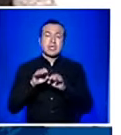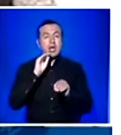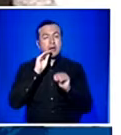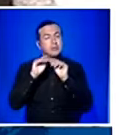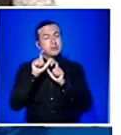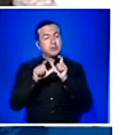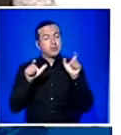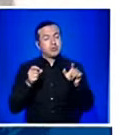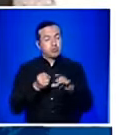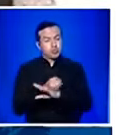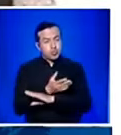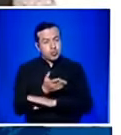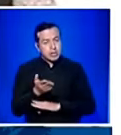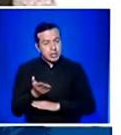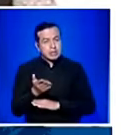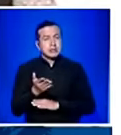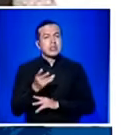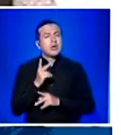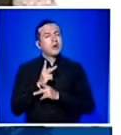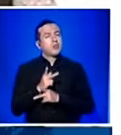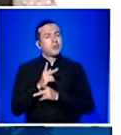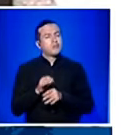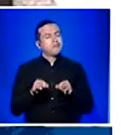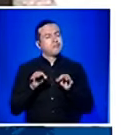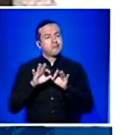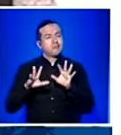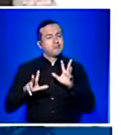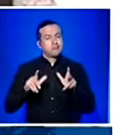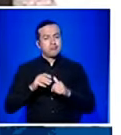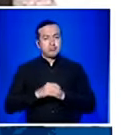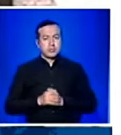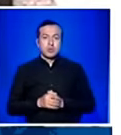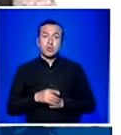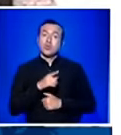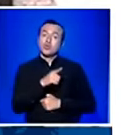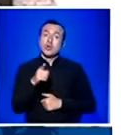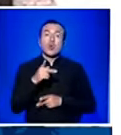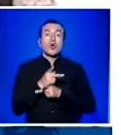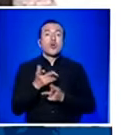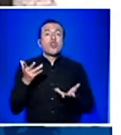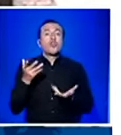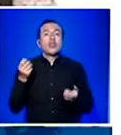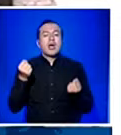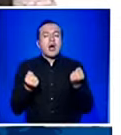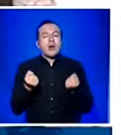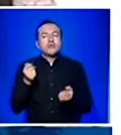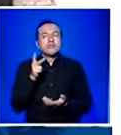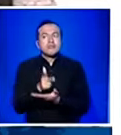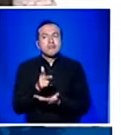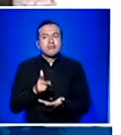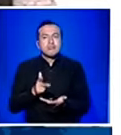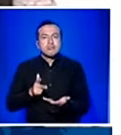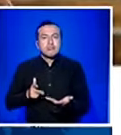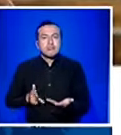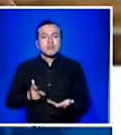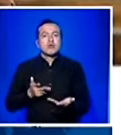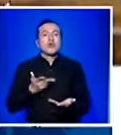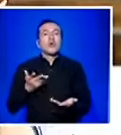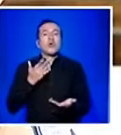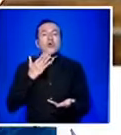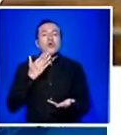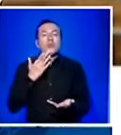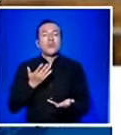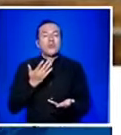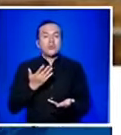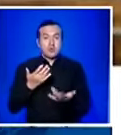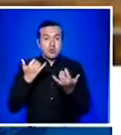una recomendación para prevenir robos. Tener un poco más de cuidado dónde dejo mi vehículo, por dónde voy a circular en mi vehículo.